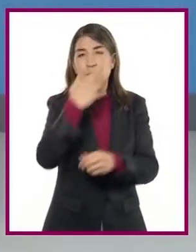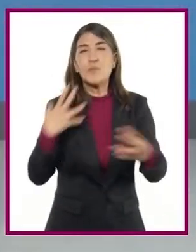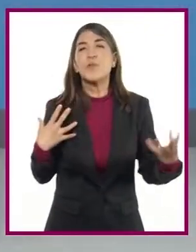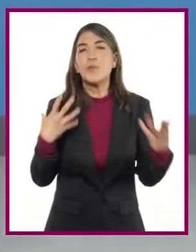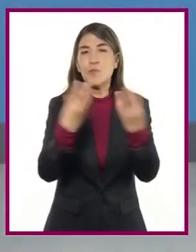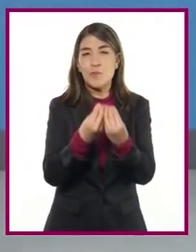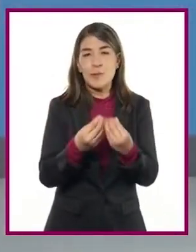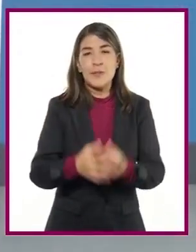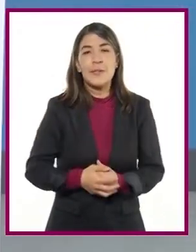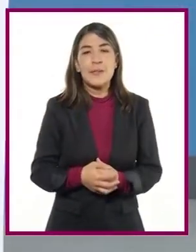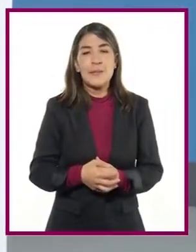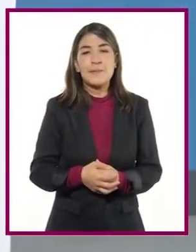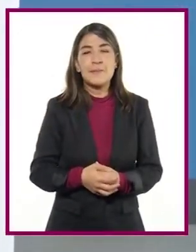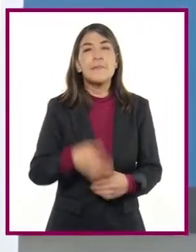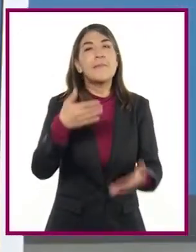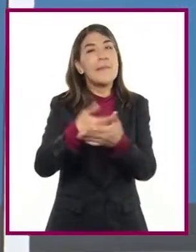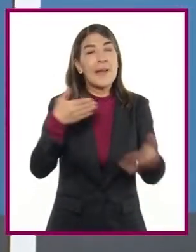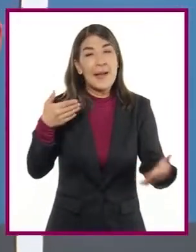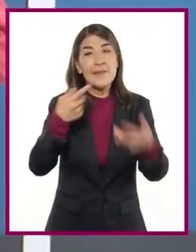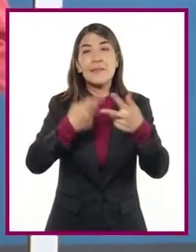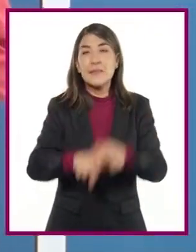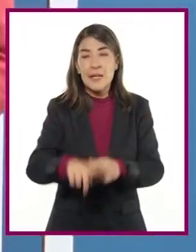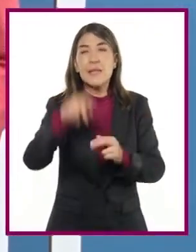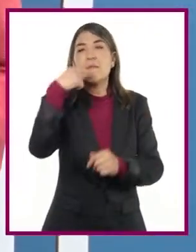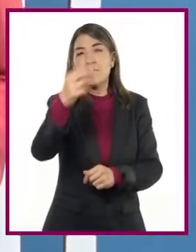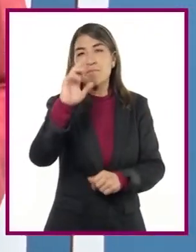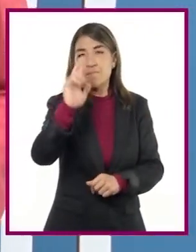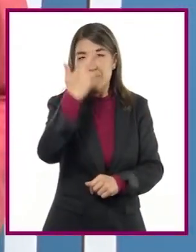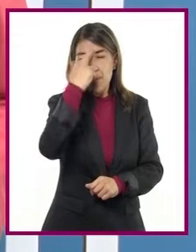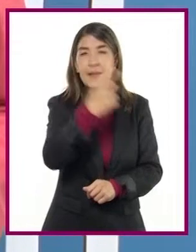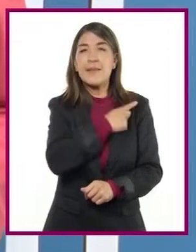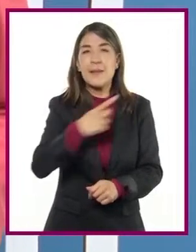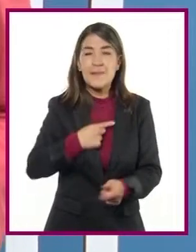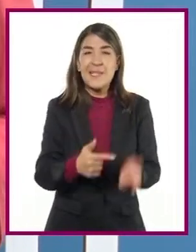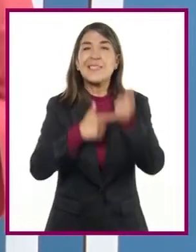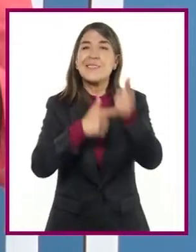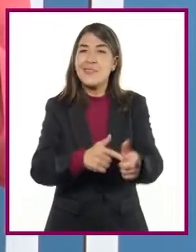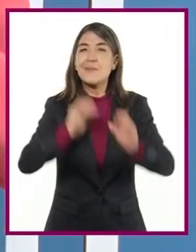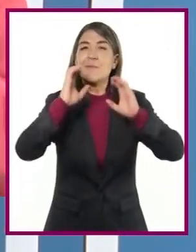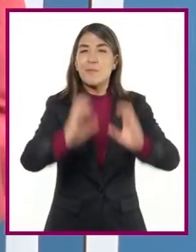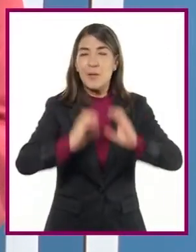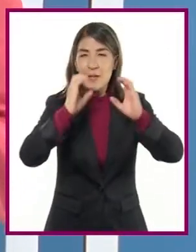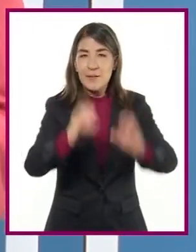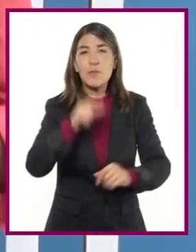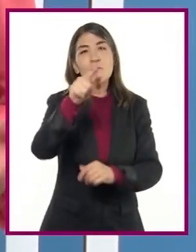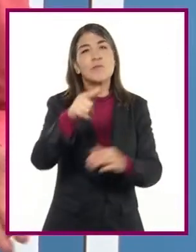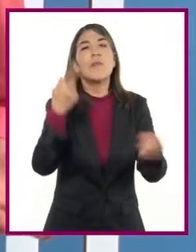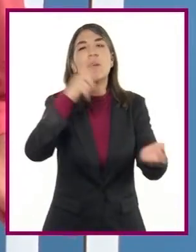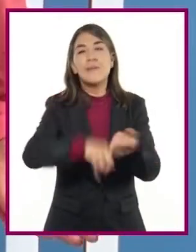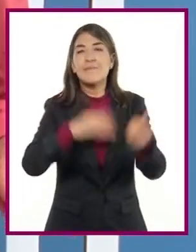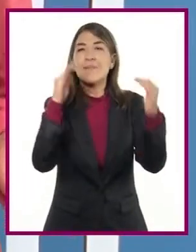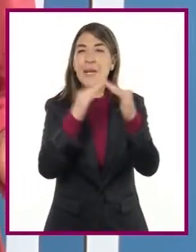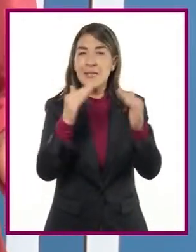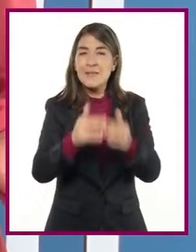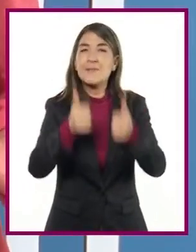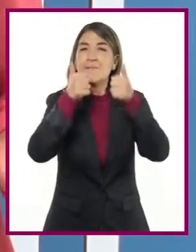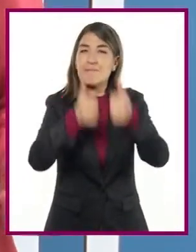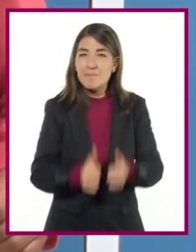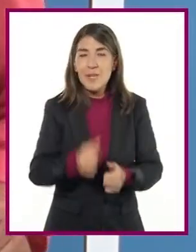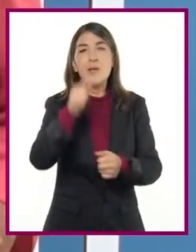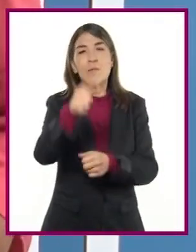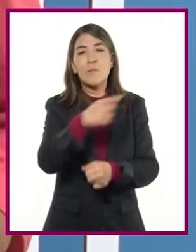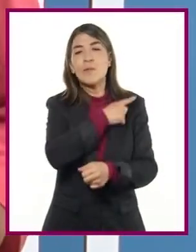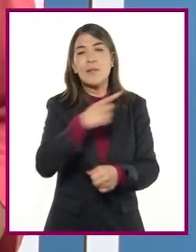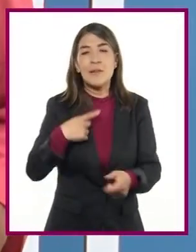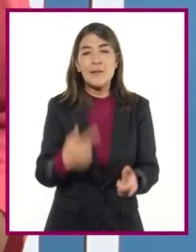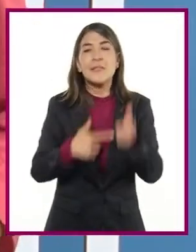conjunta. Antes de comenzar, les recuerdo que es necesario seguir cuidándonos, resguardándonos en casa y siguiendo las medidas